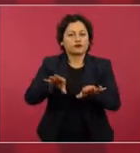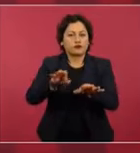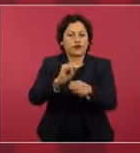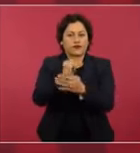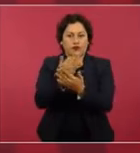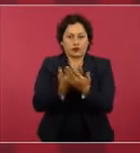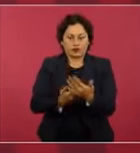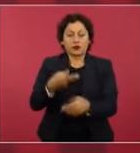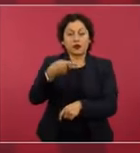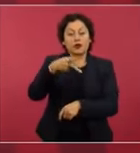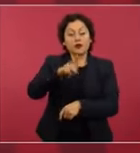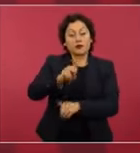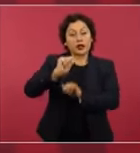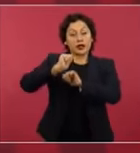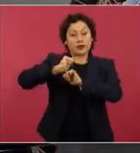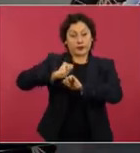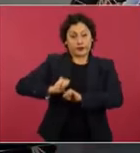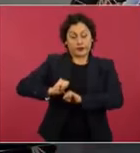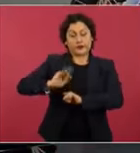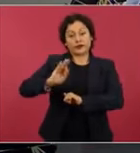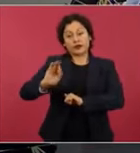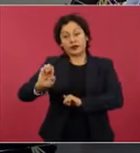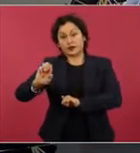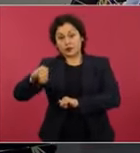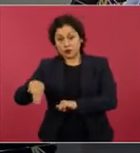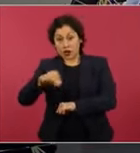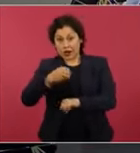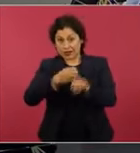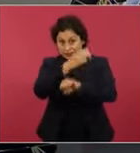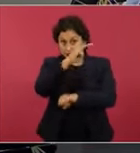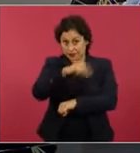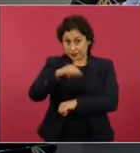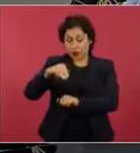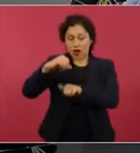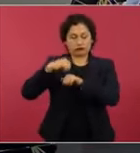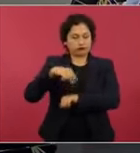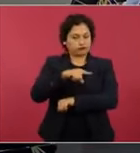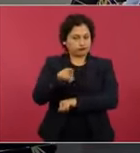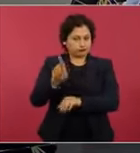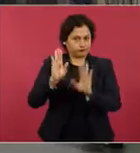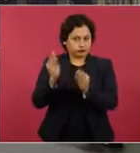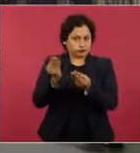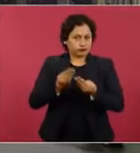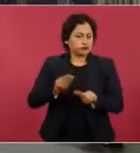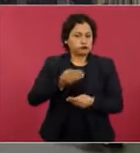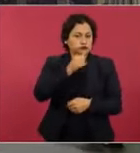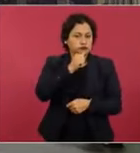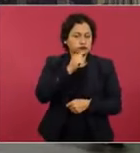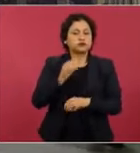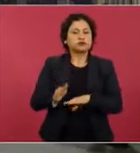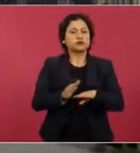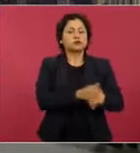la Fiscalía de Michoacán no nos ha enviado información. Ok, presidente. En otro tema, como ya sabemos,